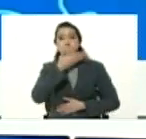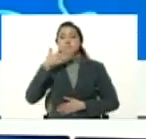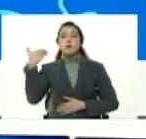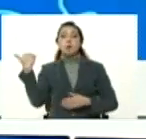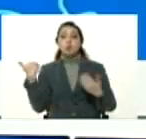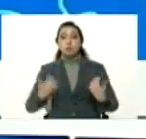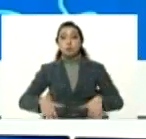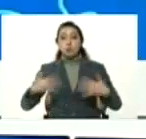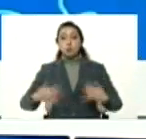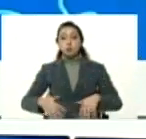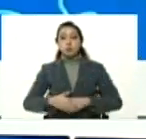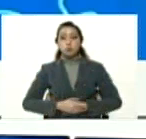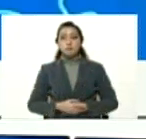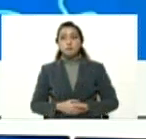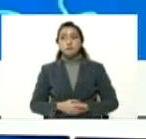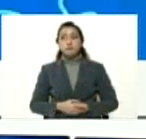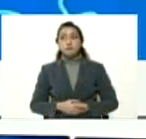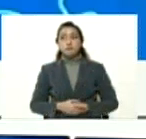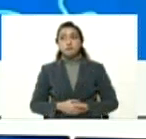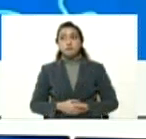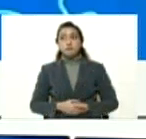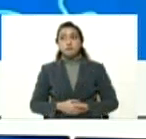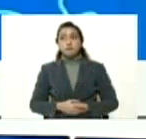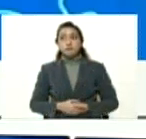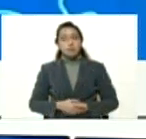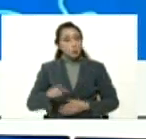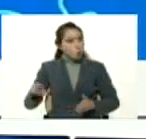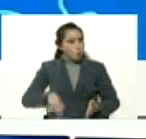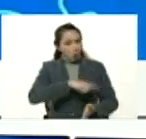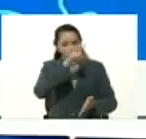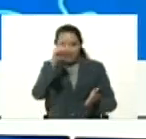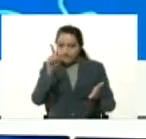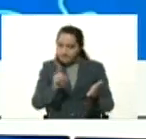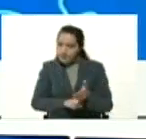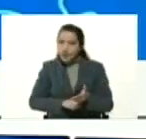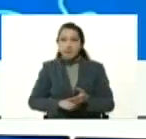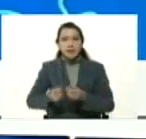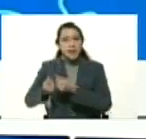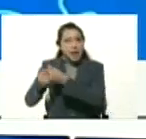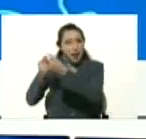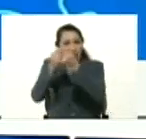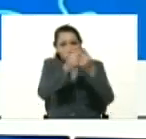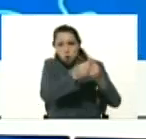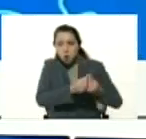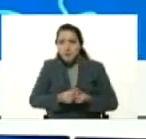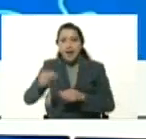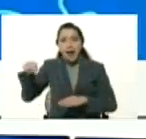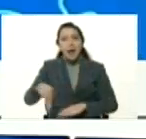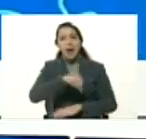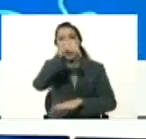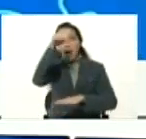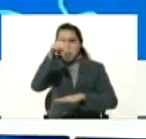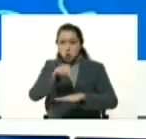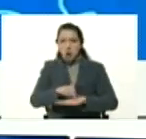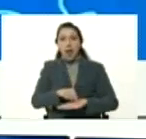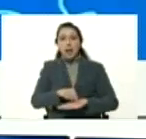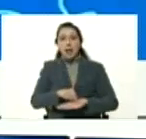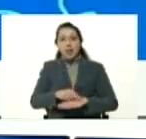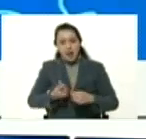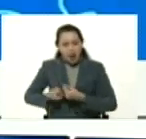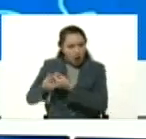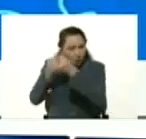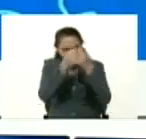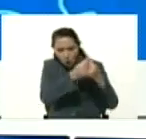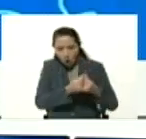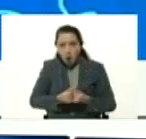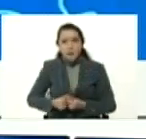mejor, vamos a la recuperación completa de la economía nacional, de la economía local,